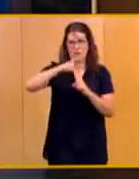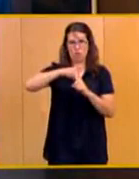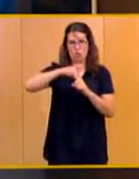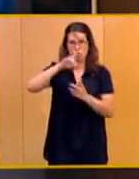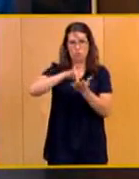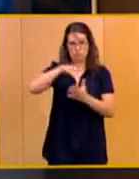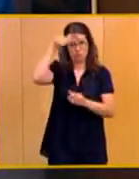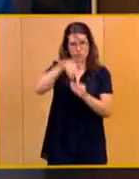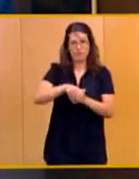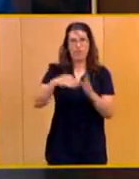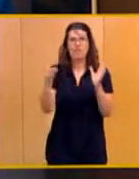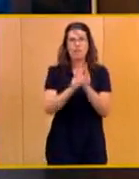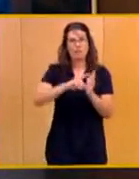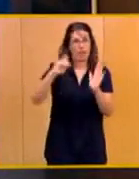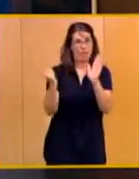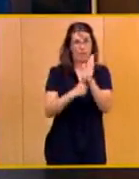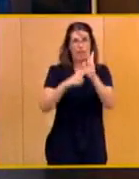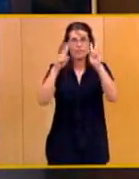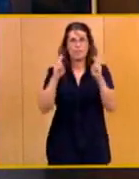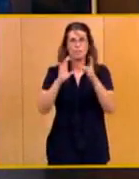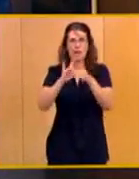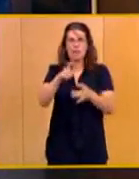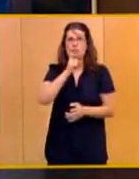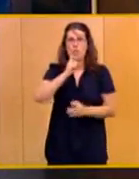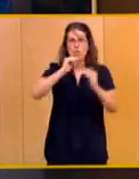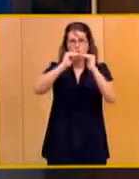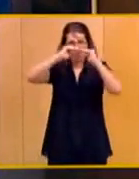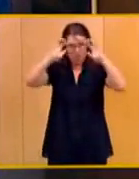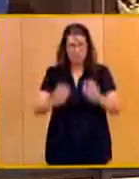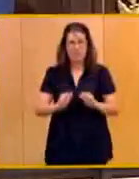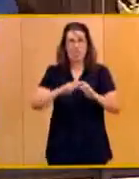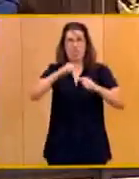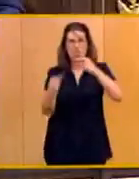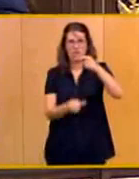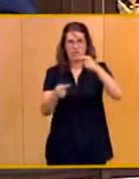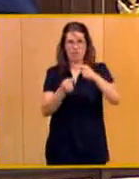ley de aceleración de la reducción del déficit, de los recortes duros,